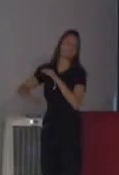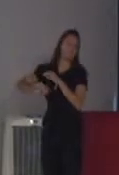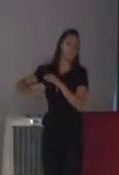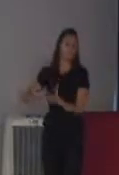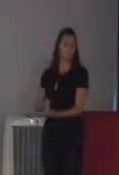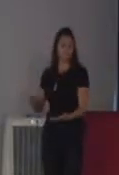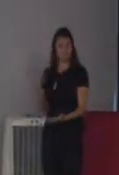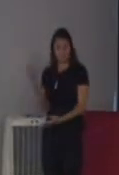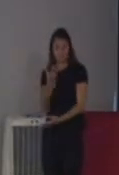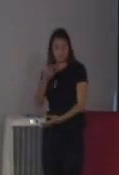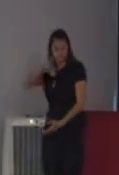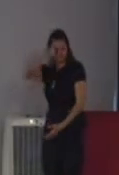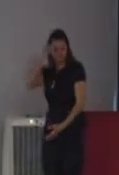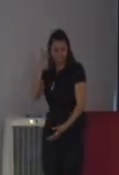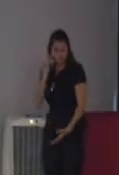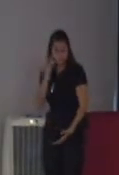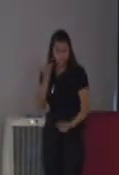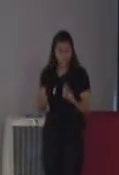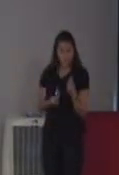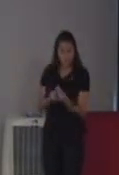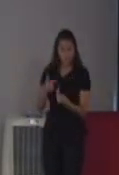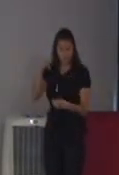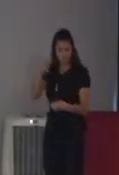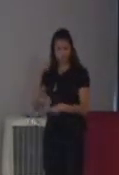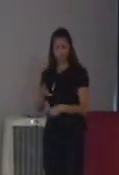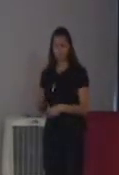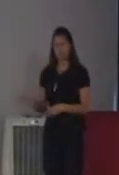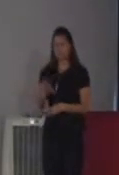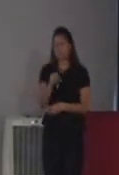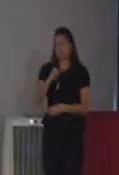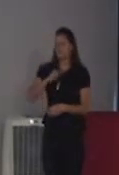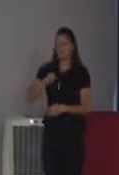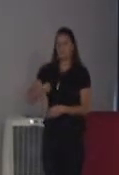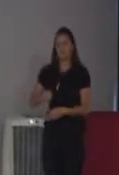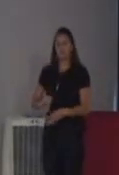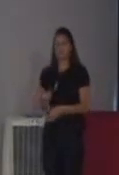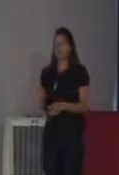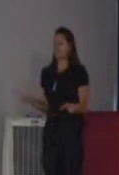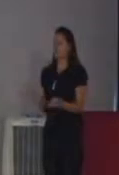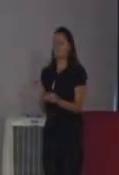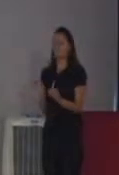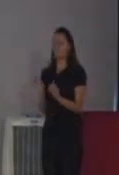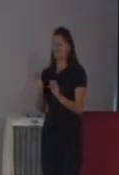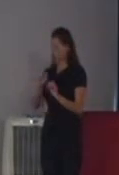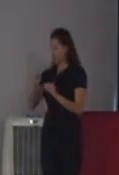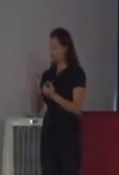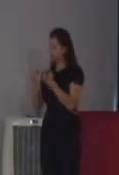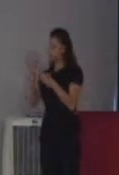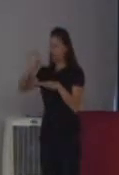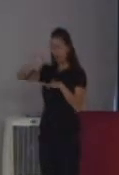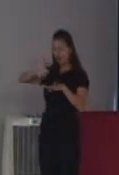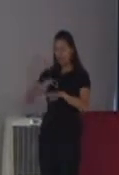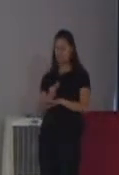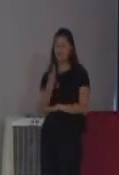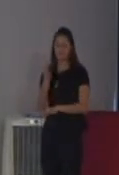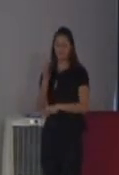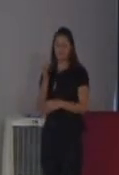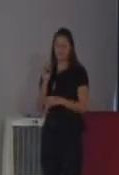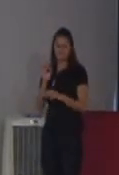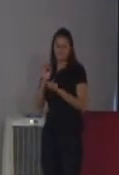somos expertos en eso, ¿okay? Aquí tenemos derechos hasta para enhebrar una aguja. Entonces,